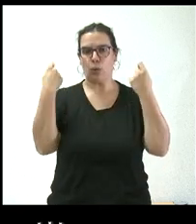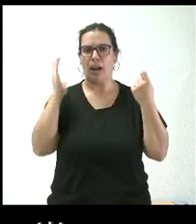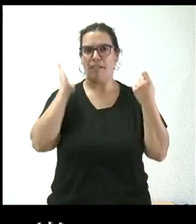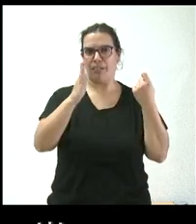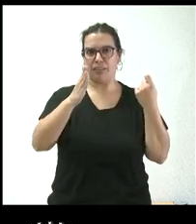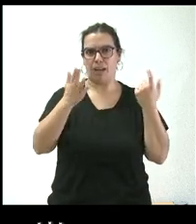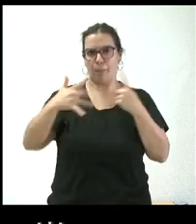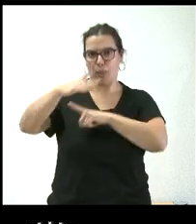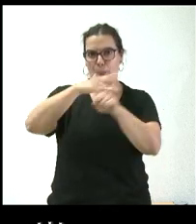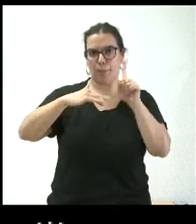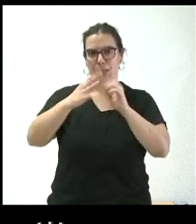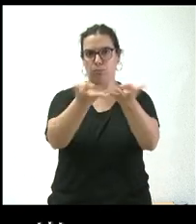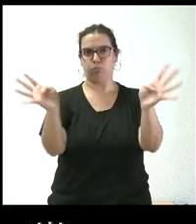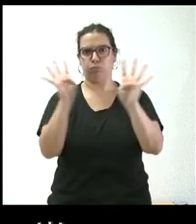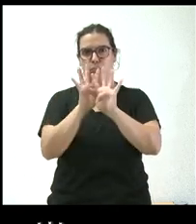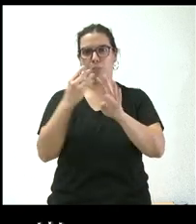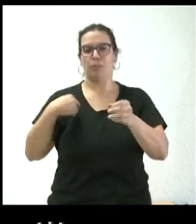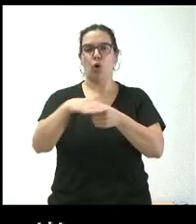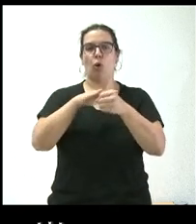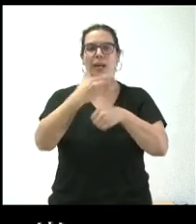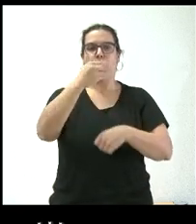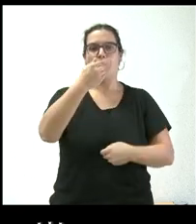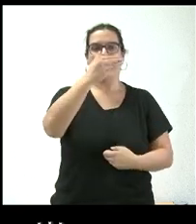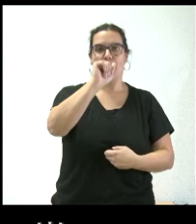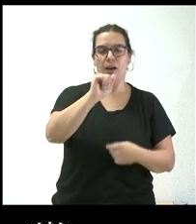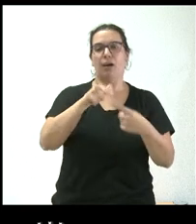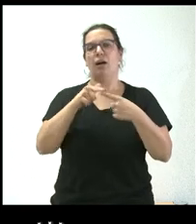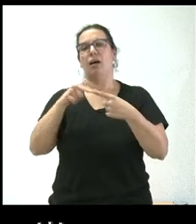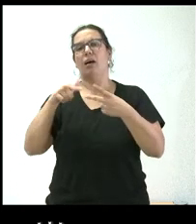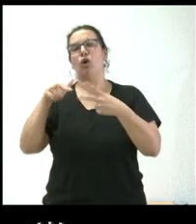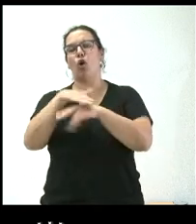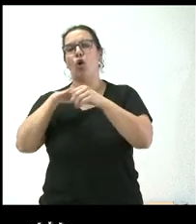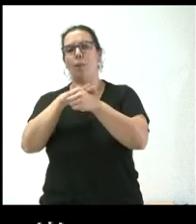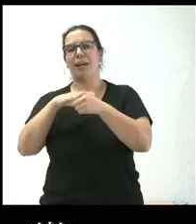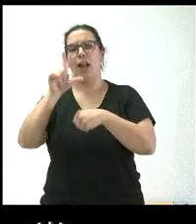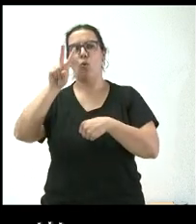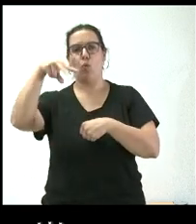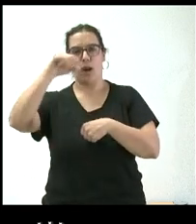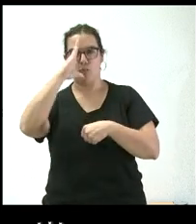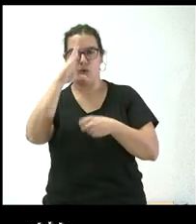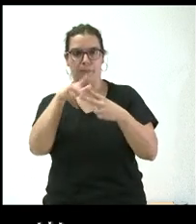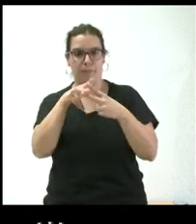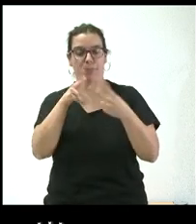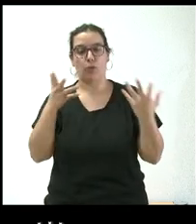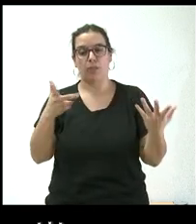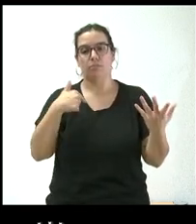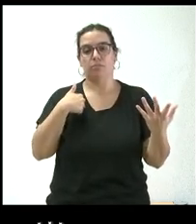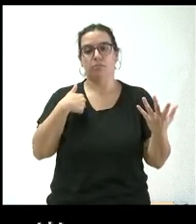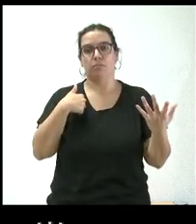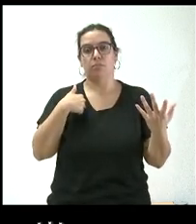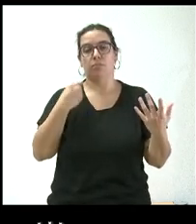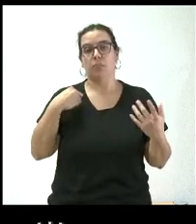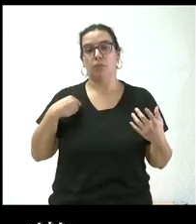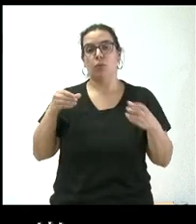la las comarcas de bavia eh el el y la cuestión añadida es la upl ha